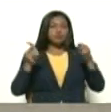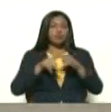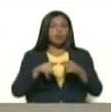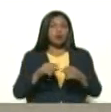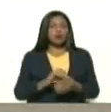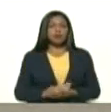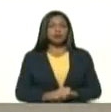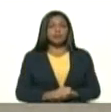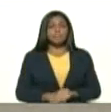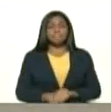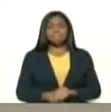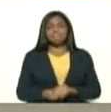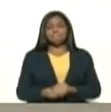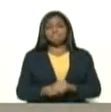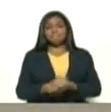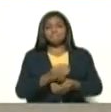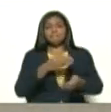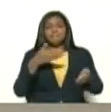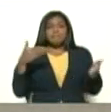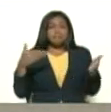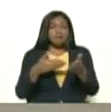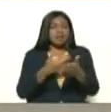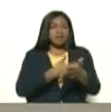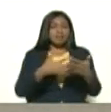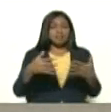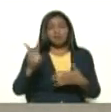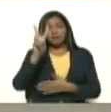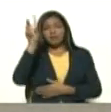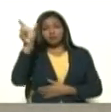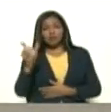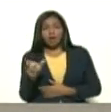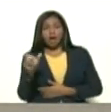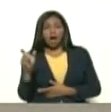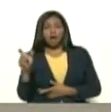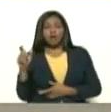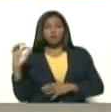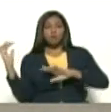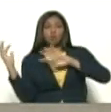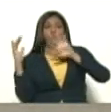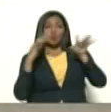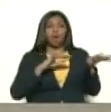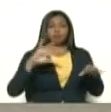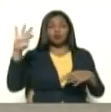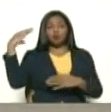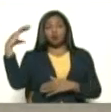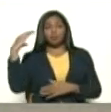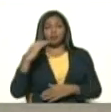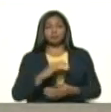a miles de venezolanos y venezolanas que vienen de Colombia,